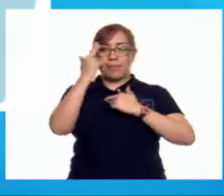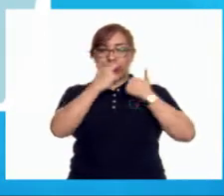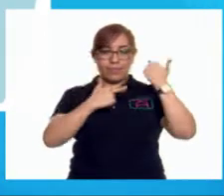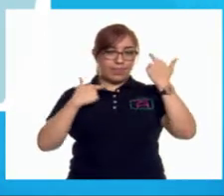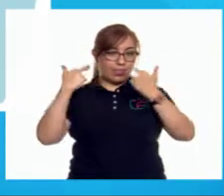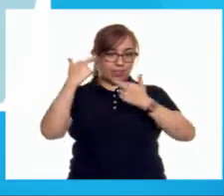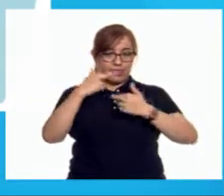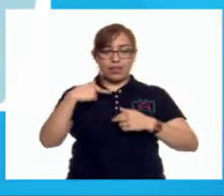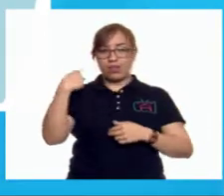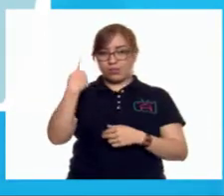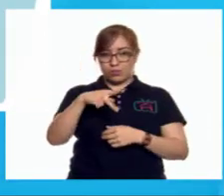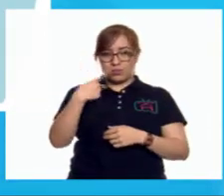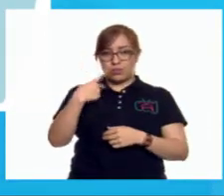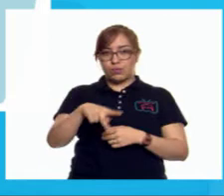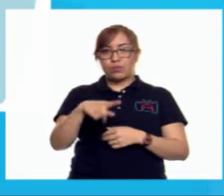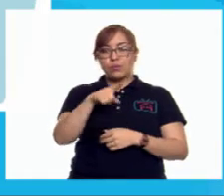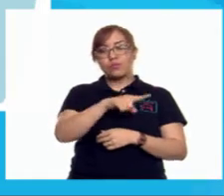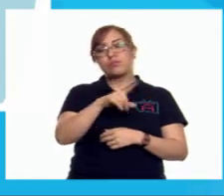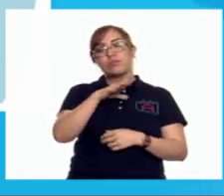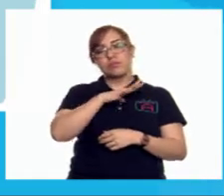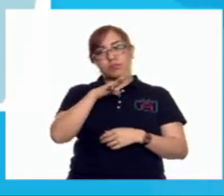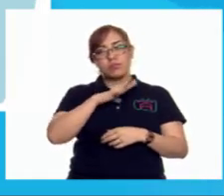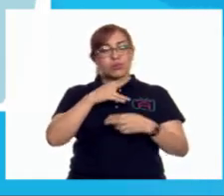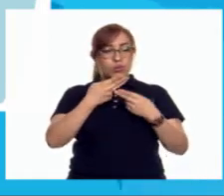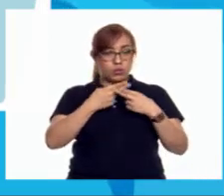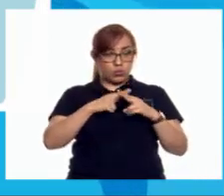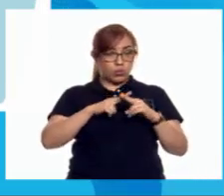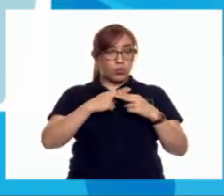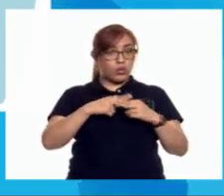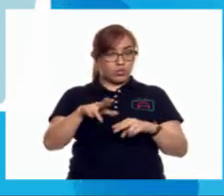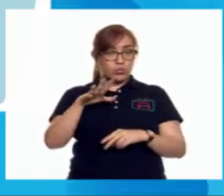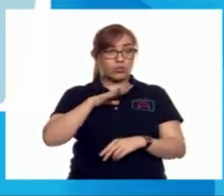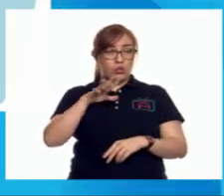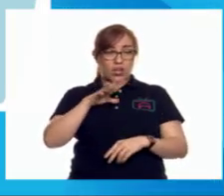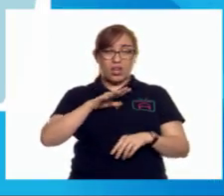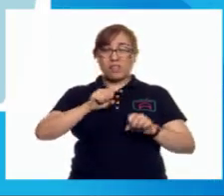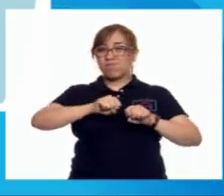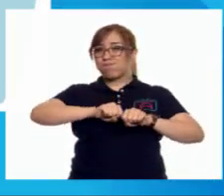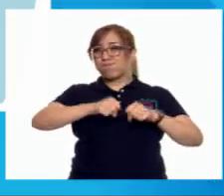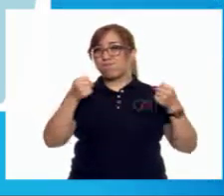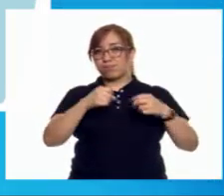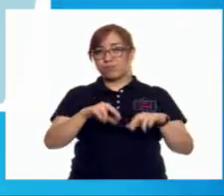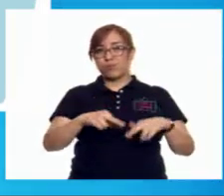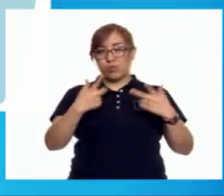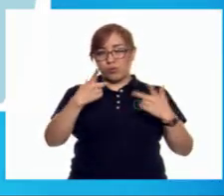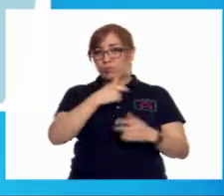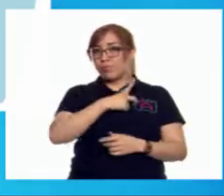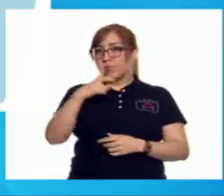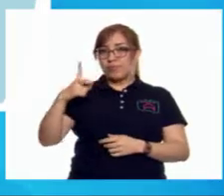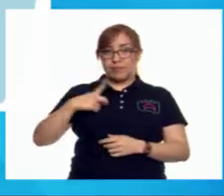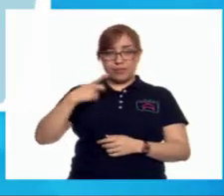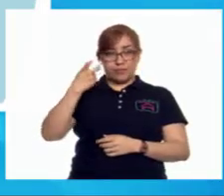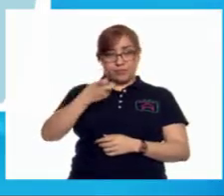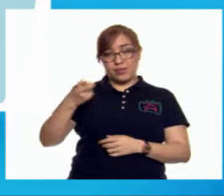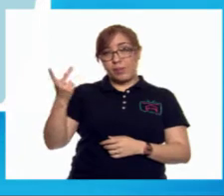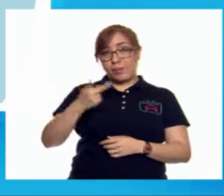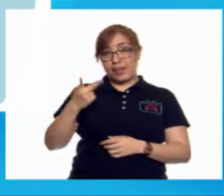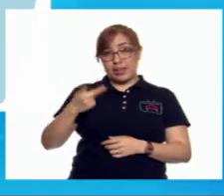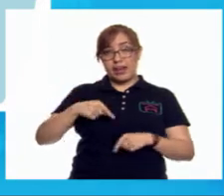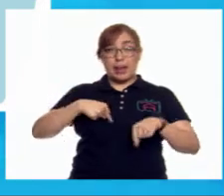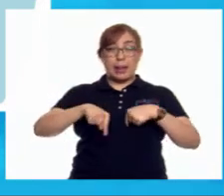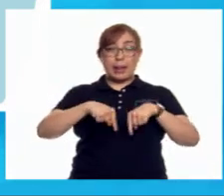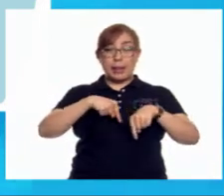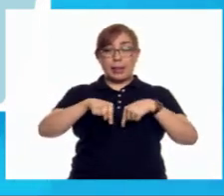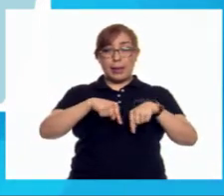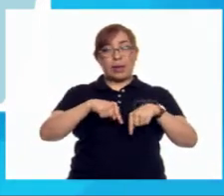tus radiografías y tienes una fractura en el peroné. Vamos a tener que inmovilizar tu pierna unas cuantas